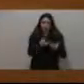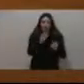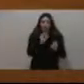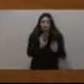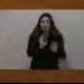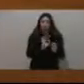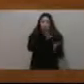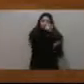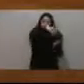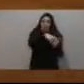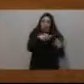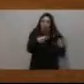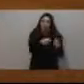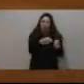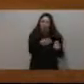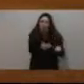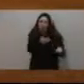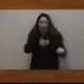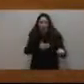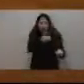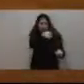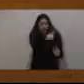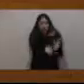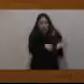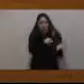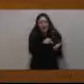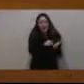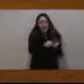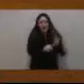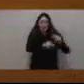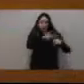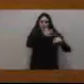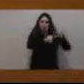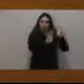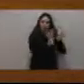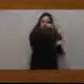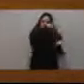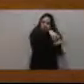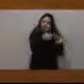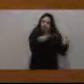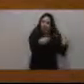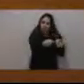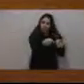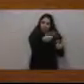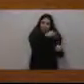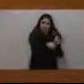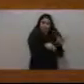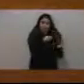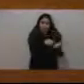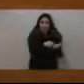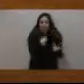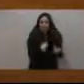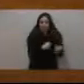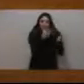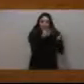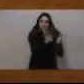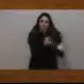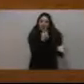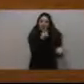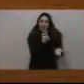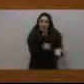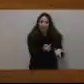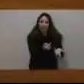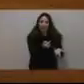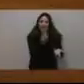de esta planta, la construcción de una regasificadora. Y exigían la construcción de una regasificadora que, como usted mismo dice, parece que era